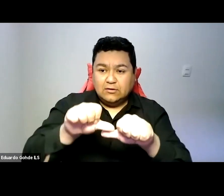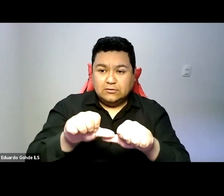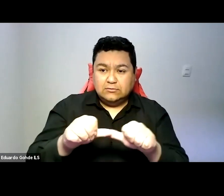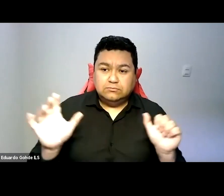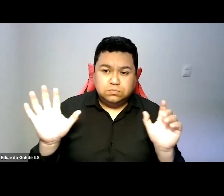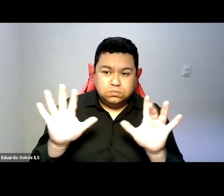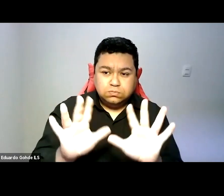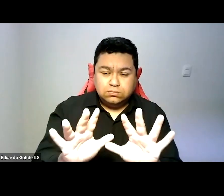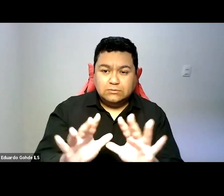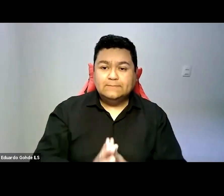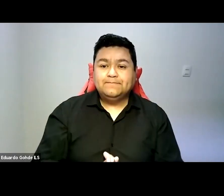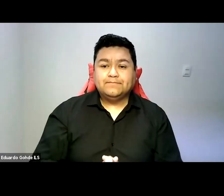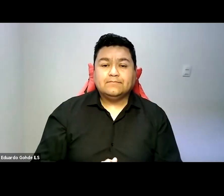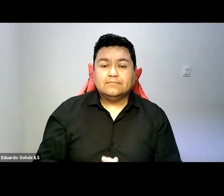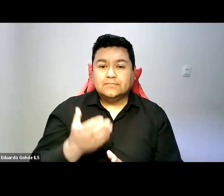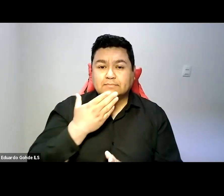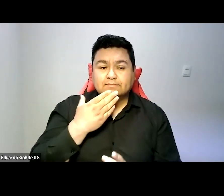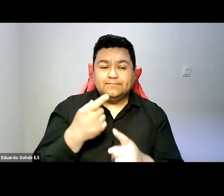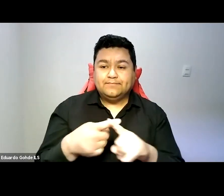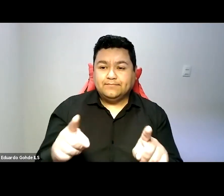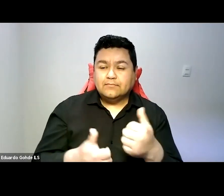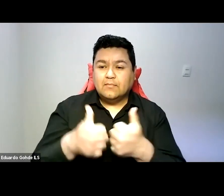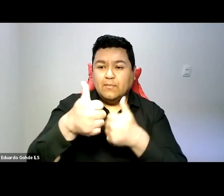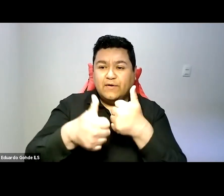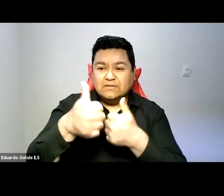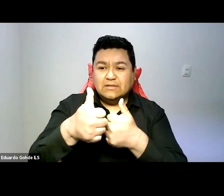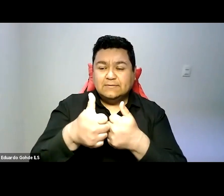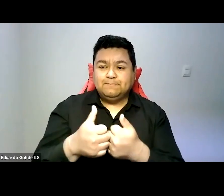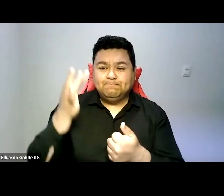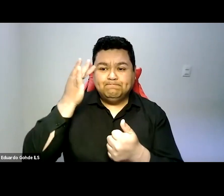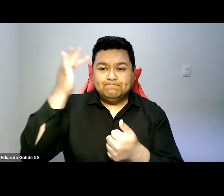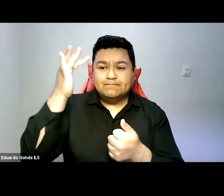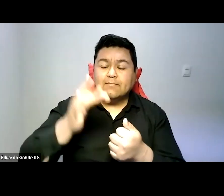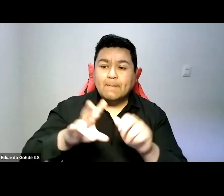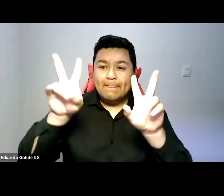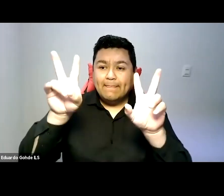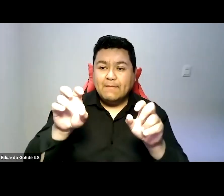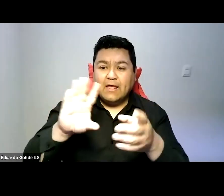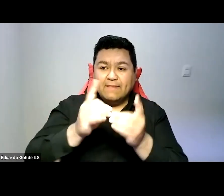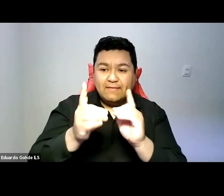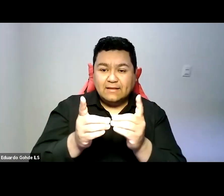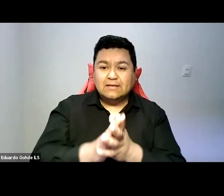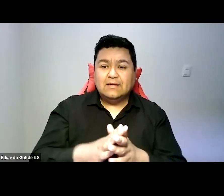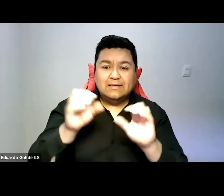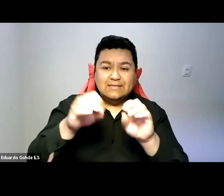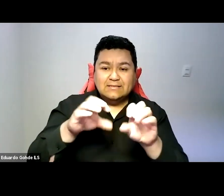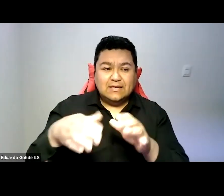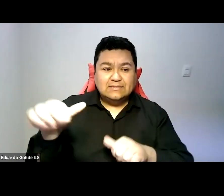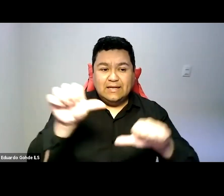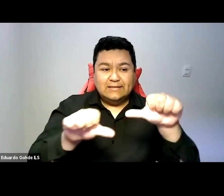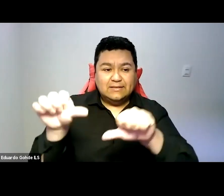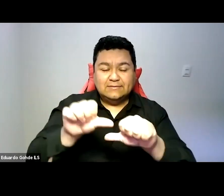también con los distintos profesionales y expertos en materia de didáctica y enseñanza de las